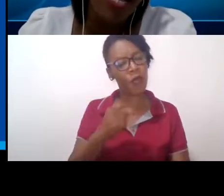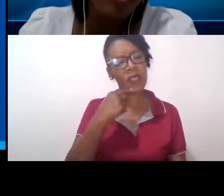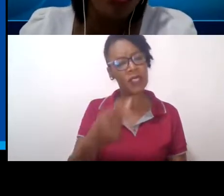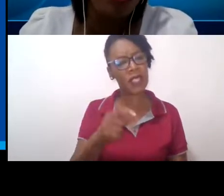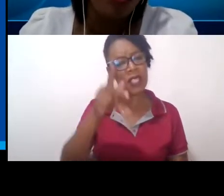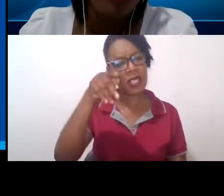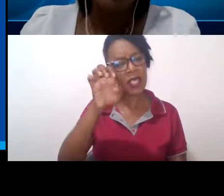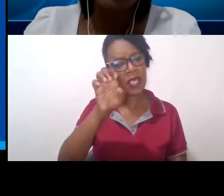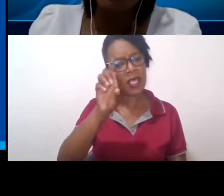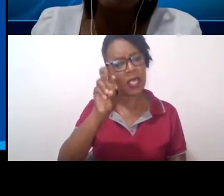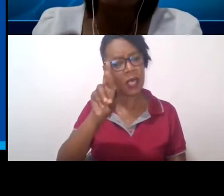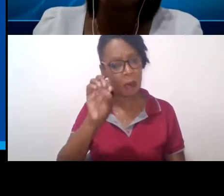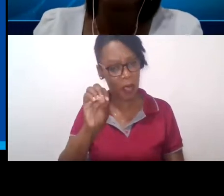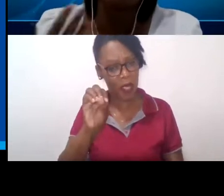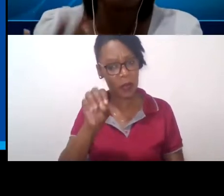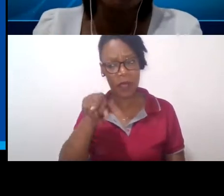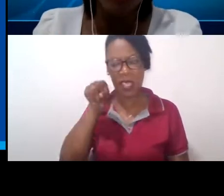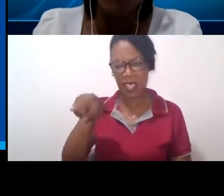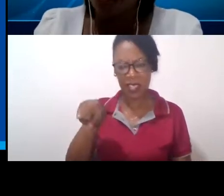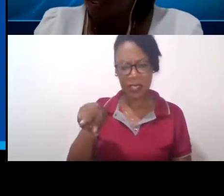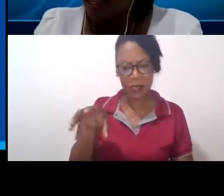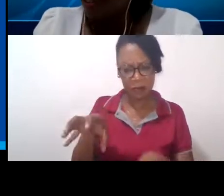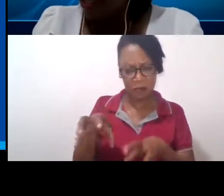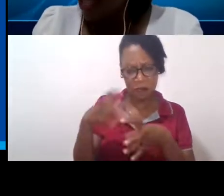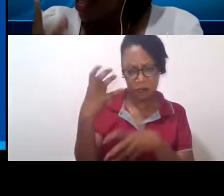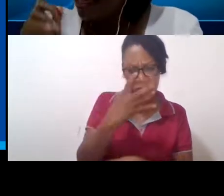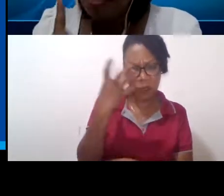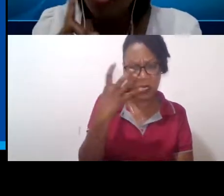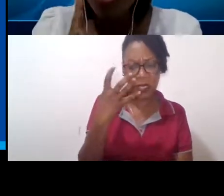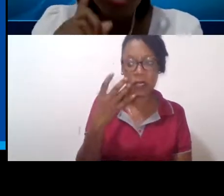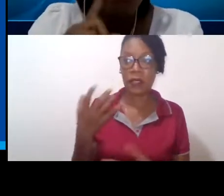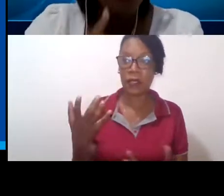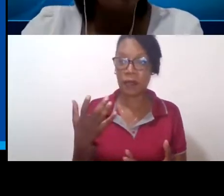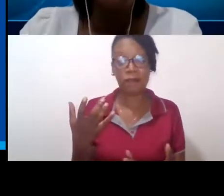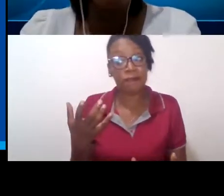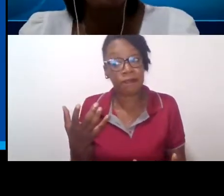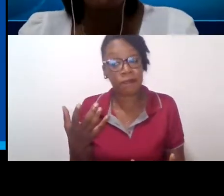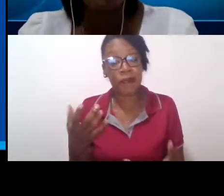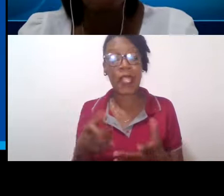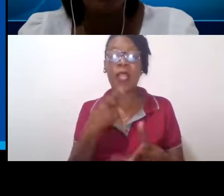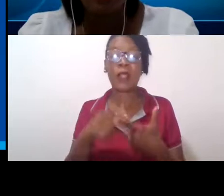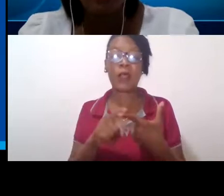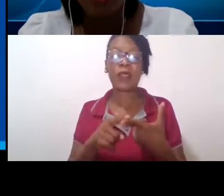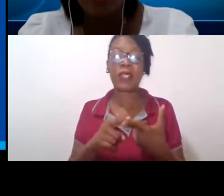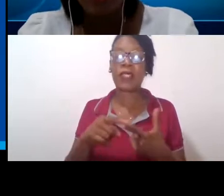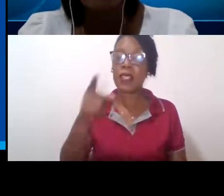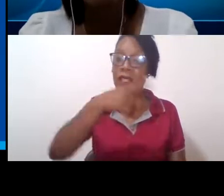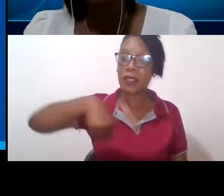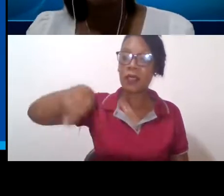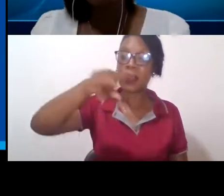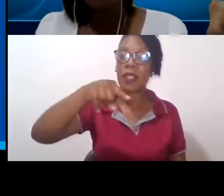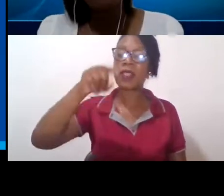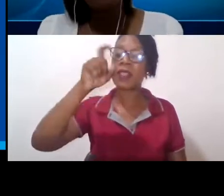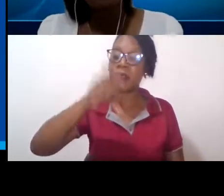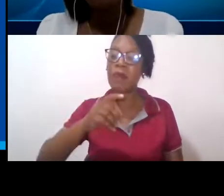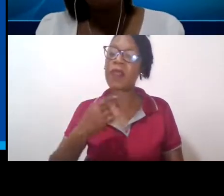es un agresor. O sea, las personas somos o nos mostramos, porque aquí es donde es importante que empecemos a eliminar las etiquetas. Entonces,